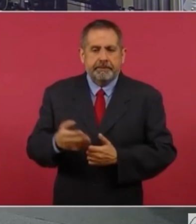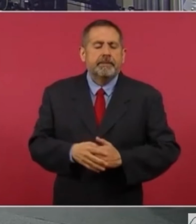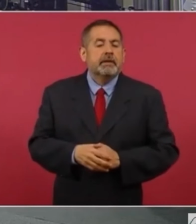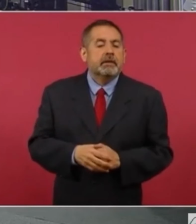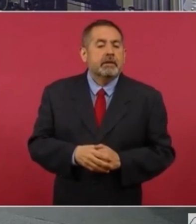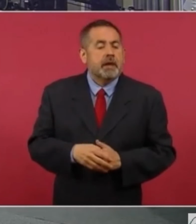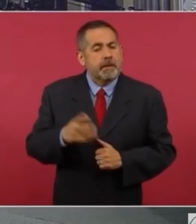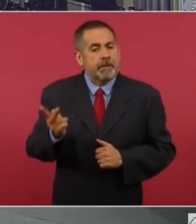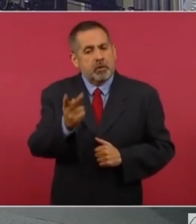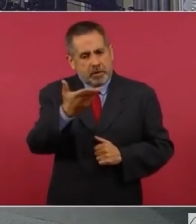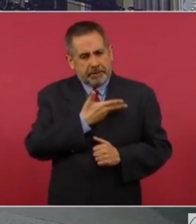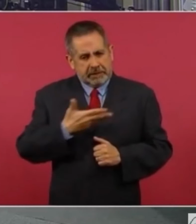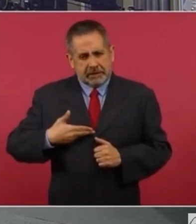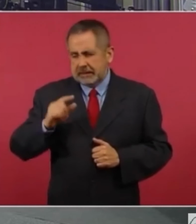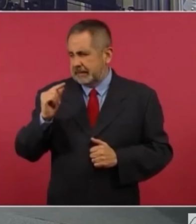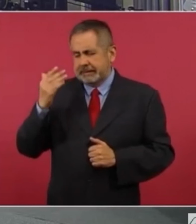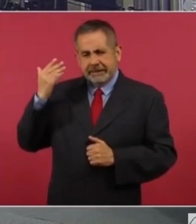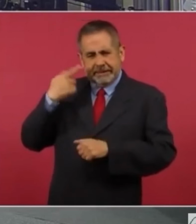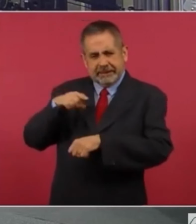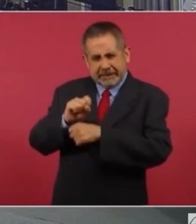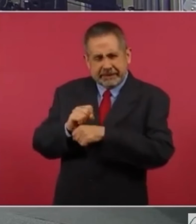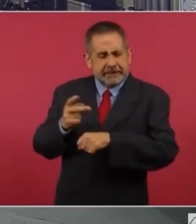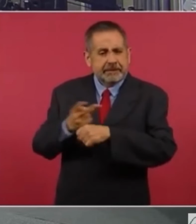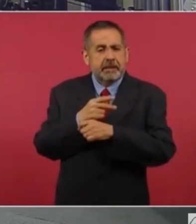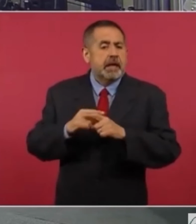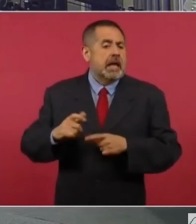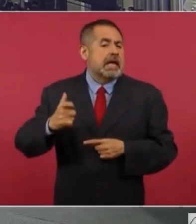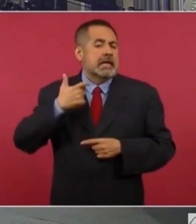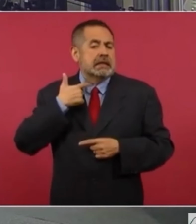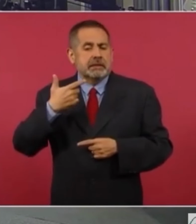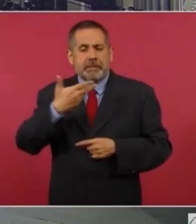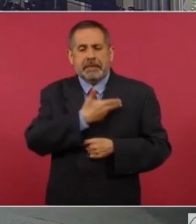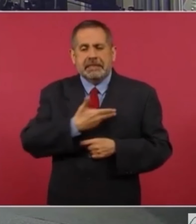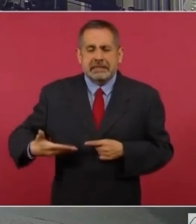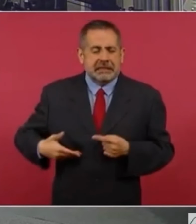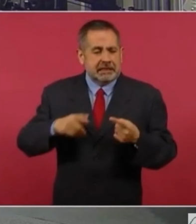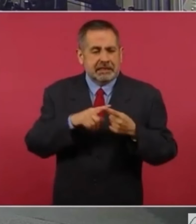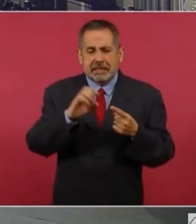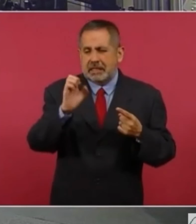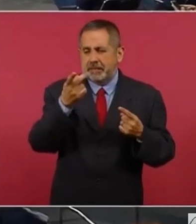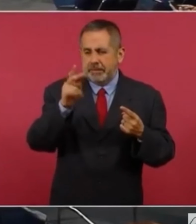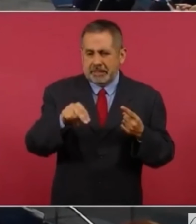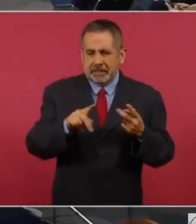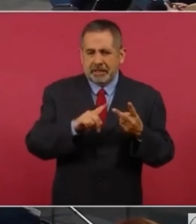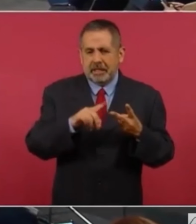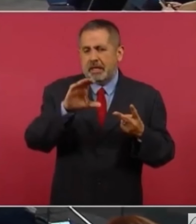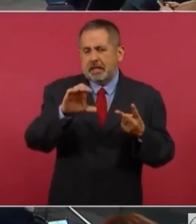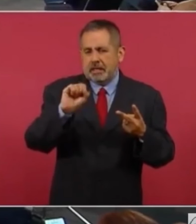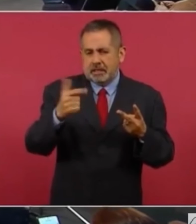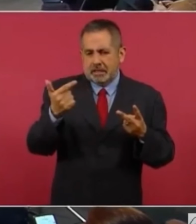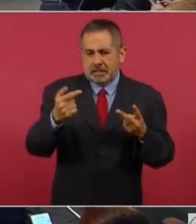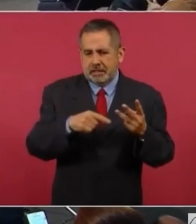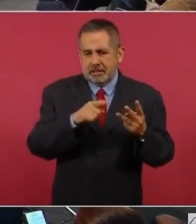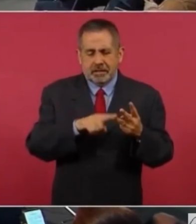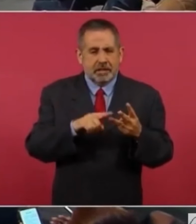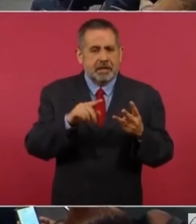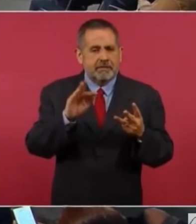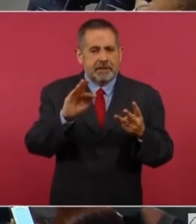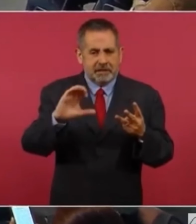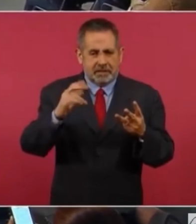presidente, en semanas recientes, los expresidentes Enrique Peña Nieto, Carlos Salinas de Gortari y